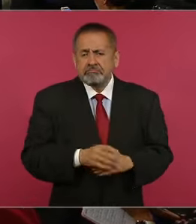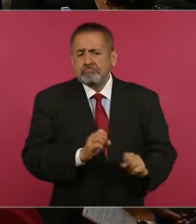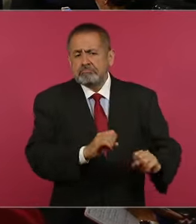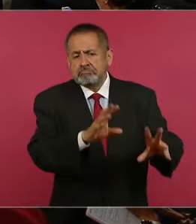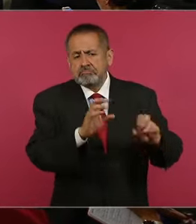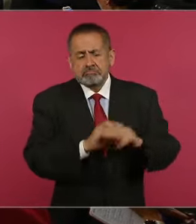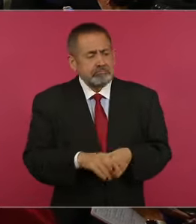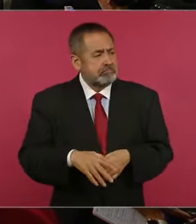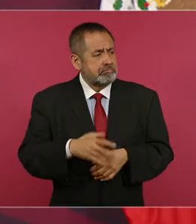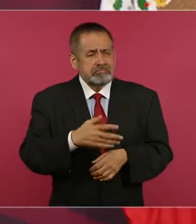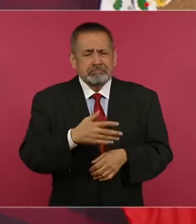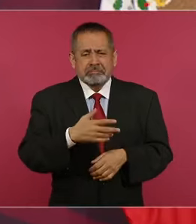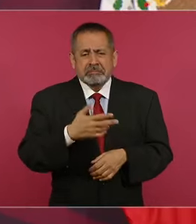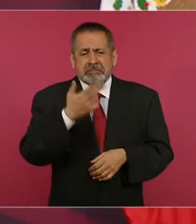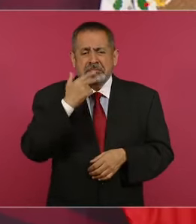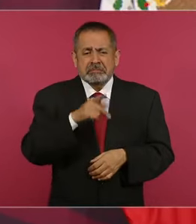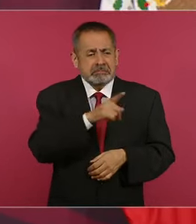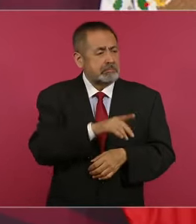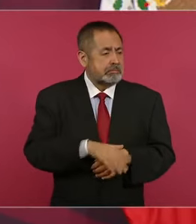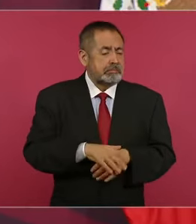están de floreros, de adorno.